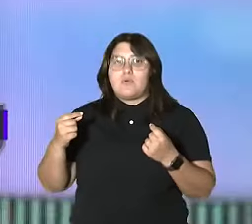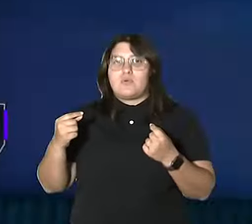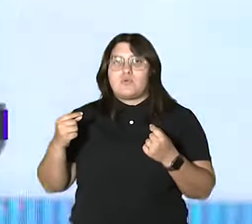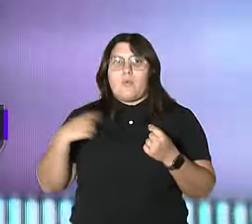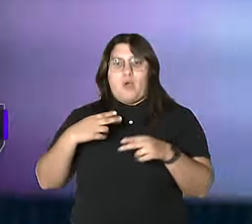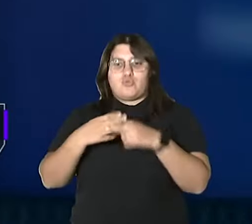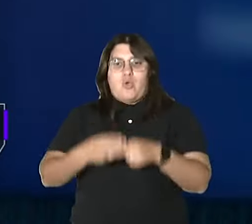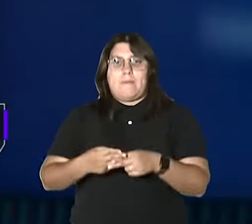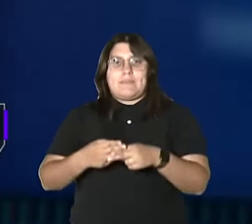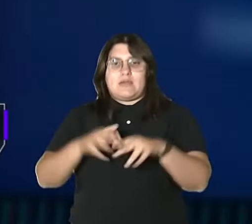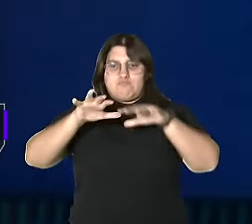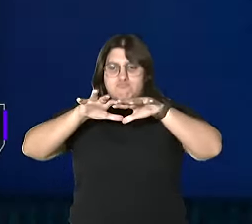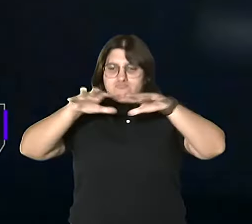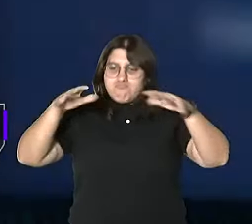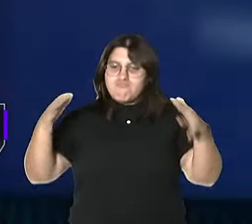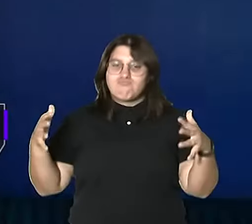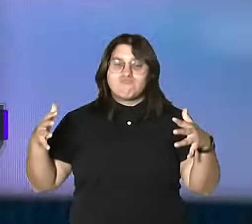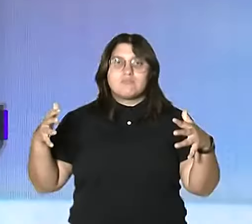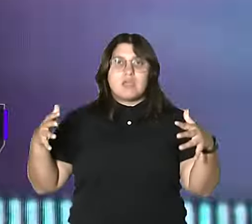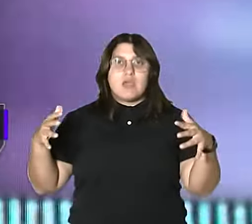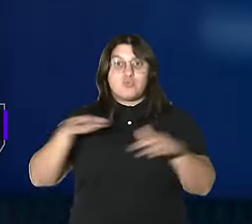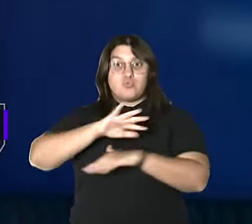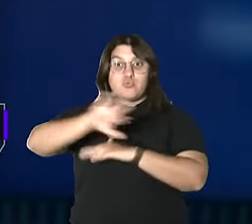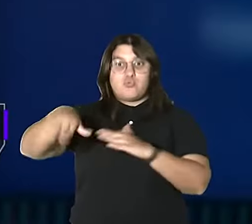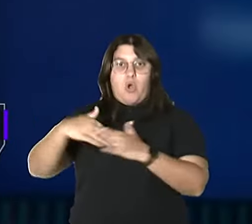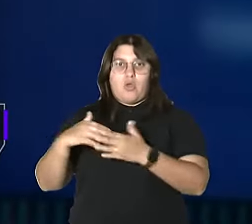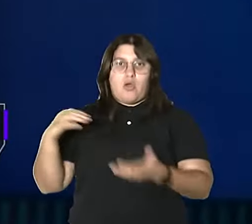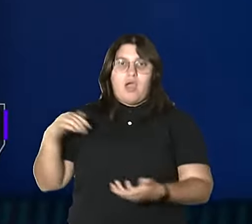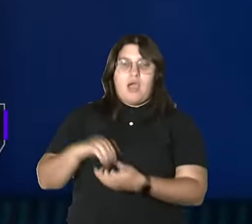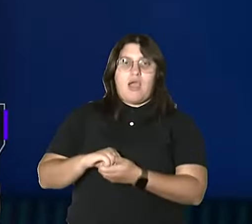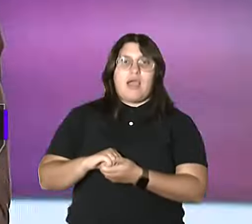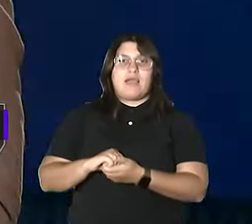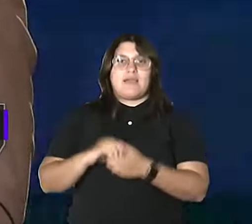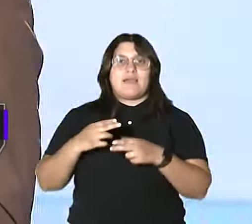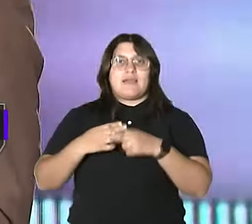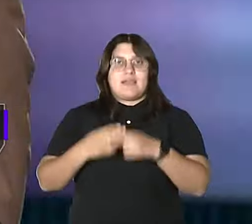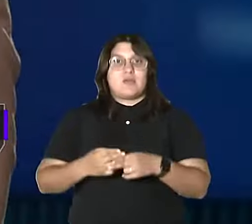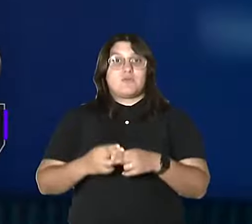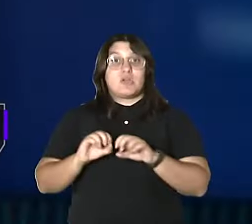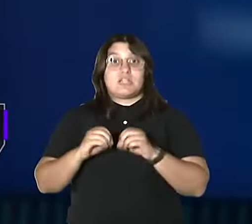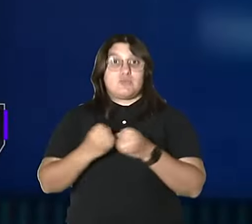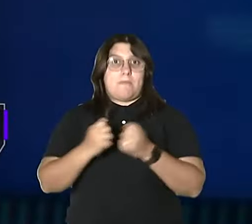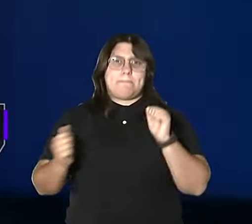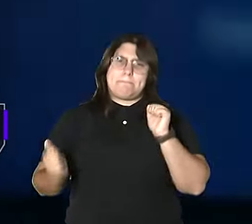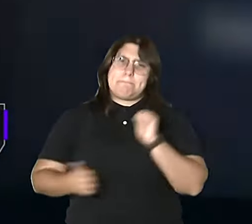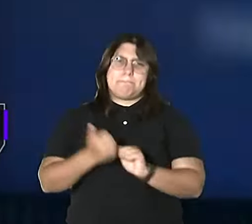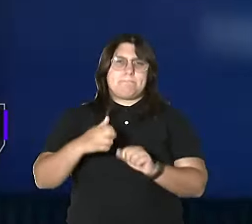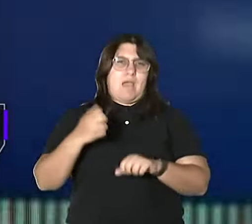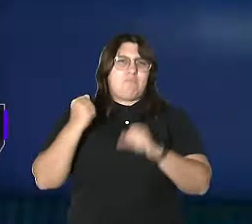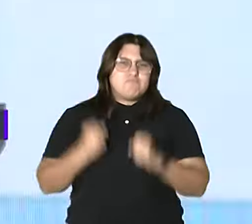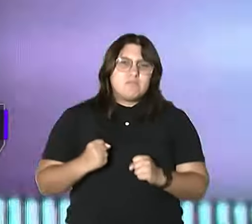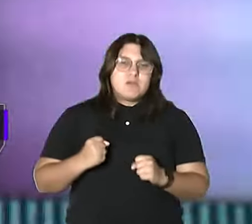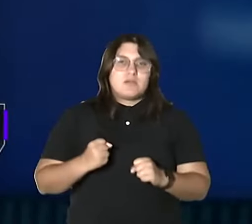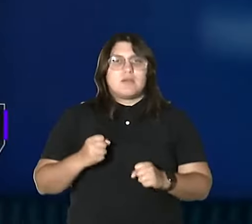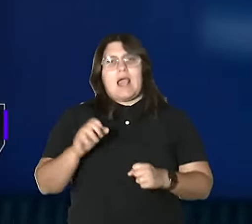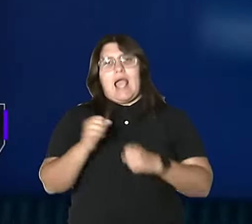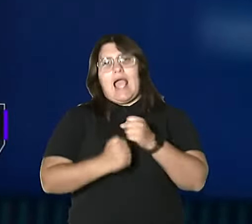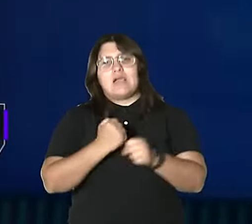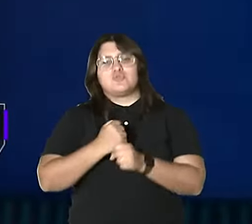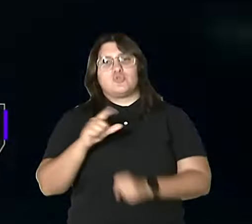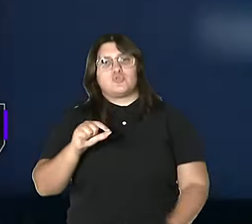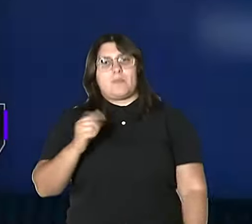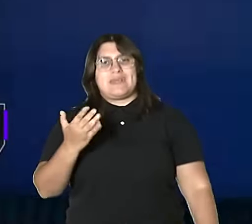nombre completo, una organización en sí, que todos se unieron y pues se hizo la organización más fuerte que había en Puerto Rico para ese tiempo. En 2015 se hace el